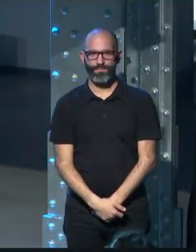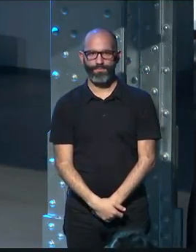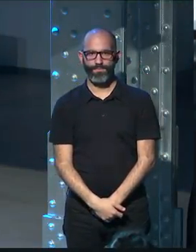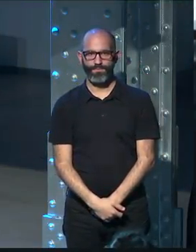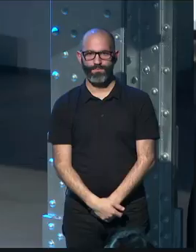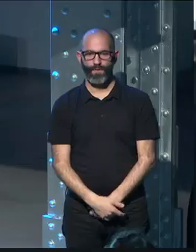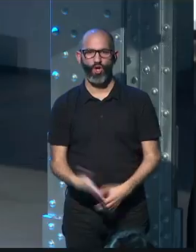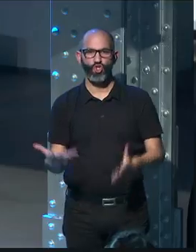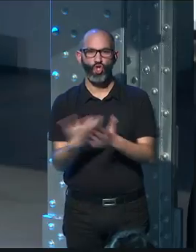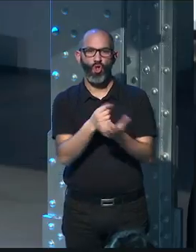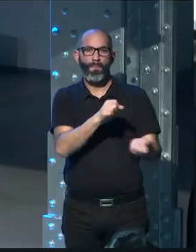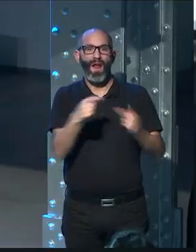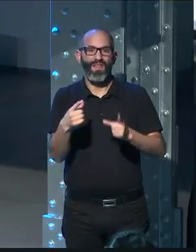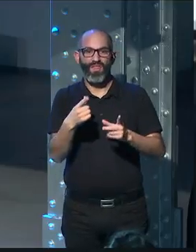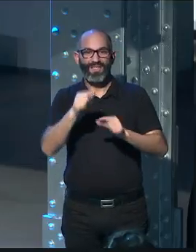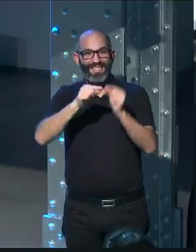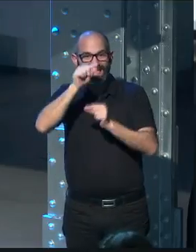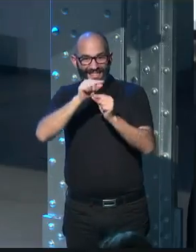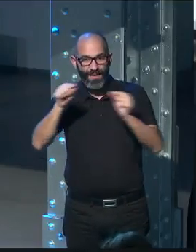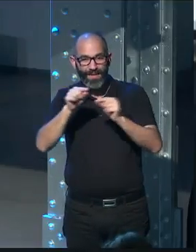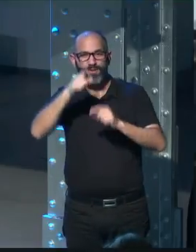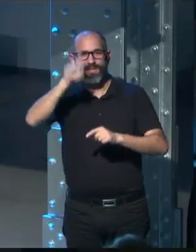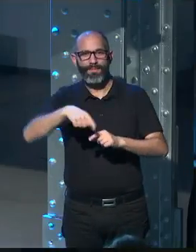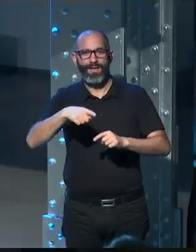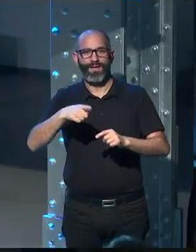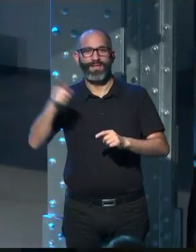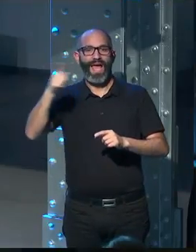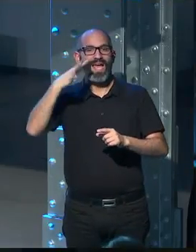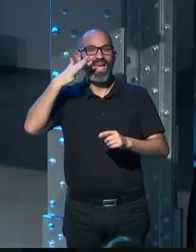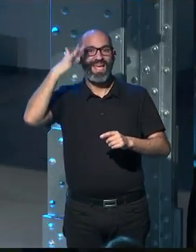Todo es relativo, incluso el tamaño. Estas ilusiones son más sutiles,